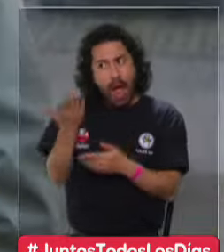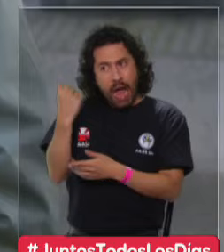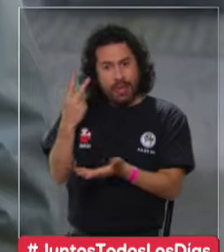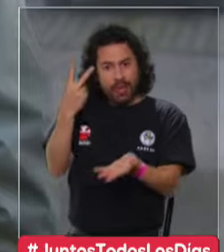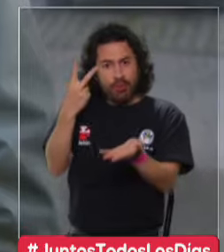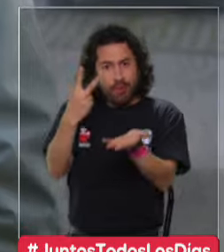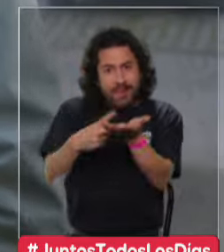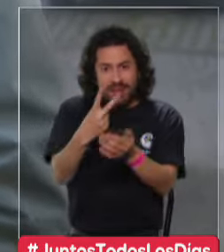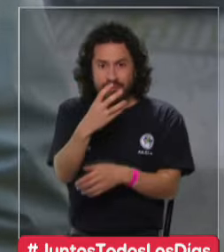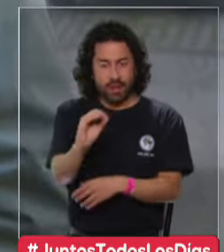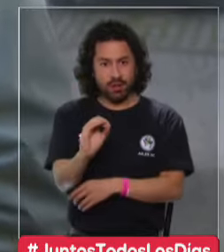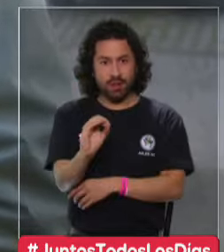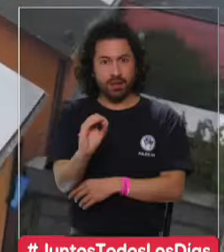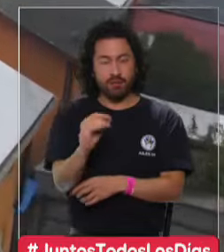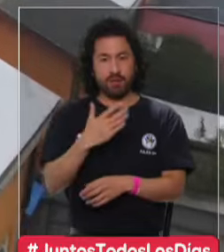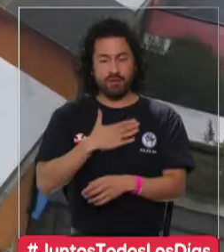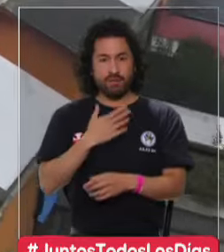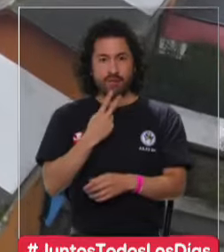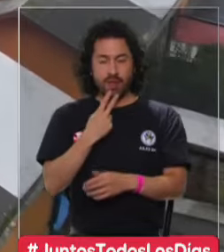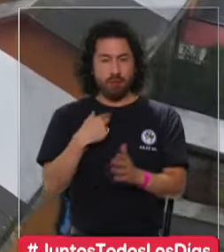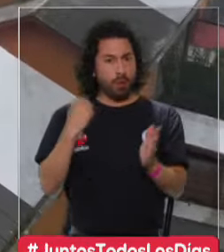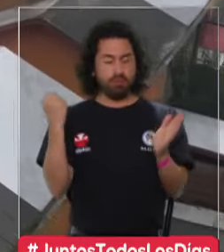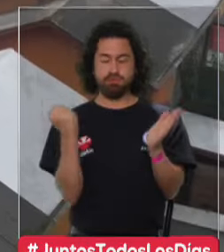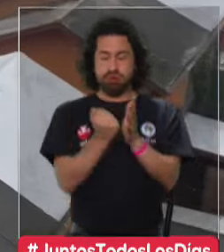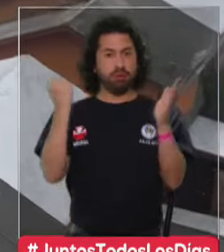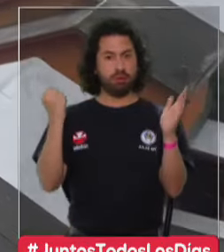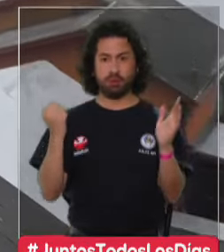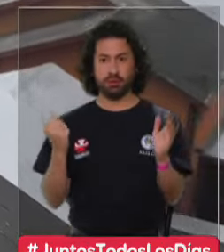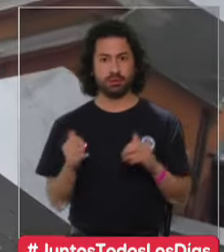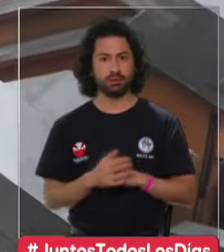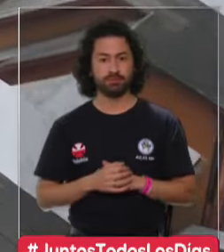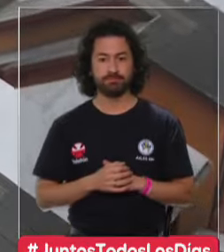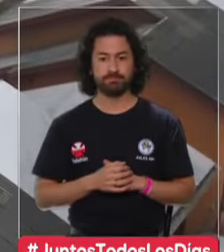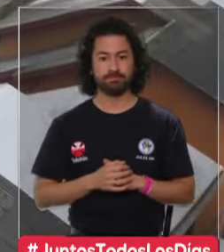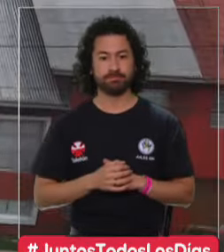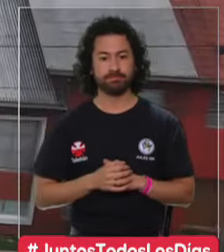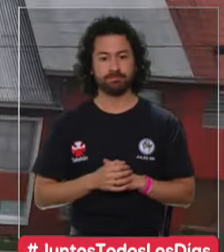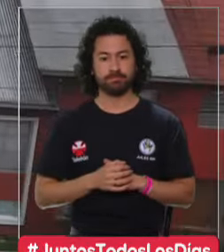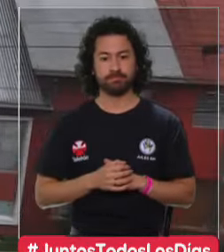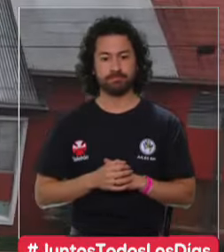2020. Fue algo que marcó nuestra vida por siempre.